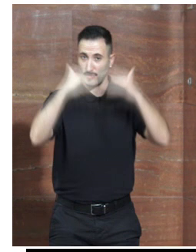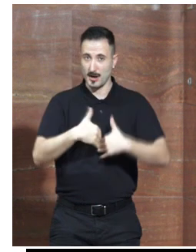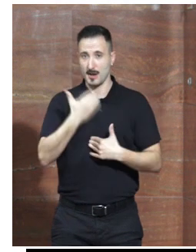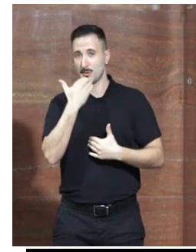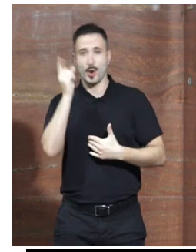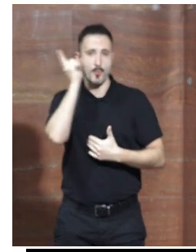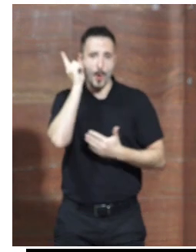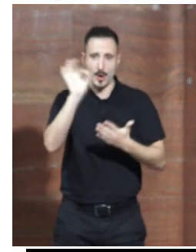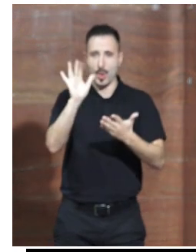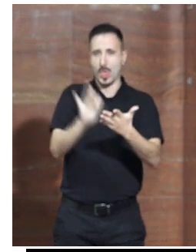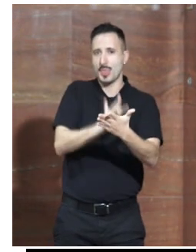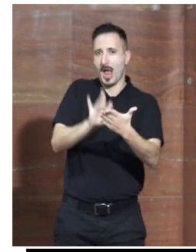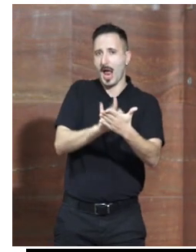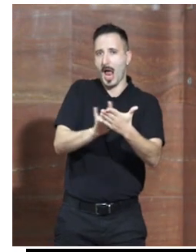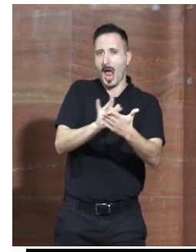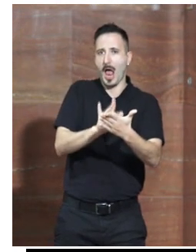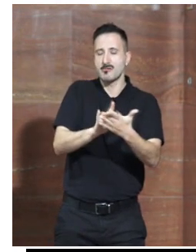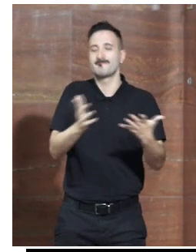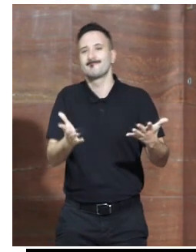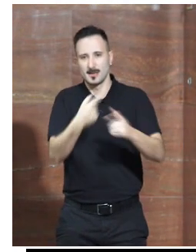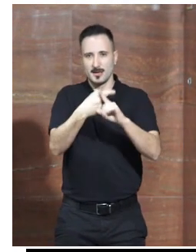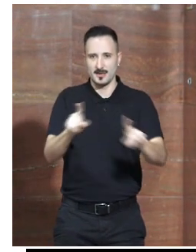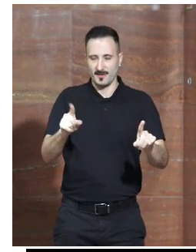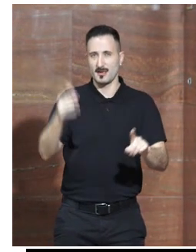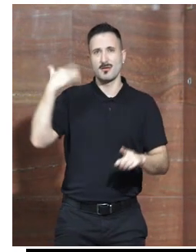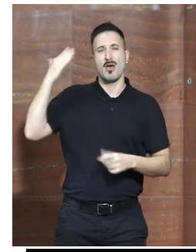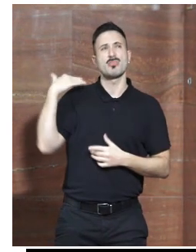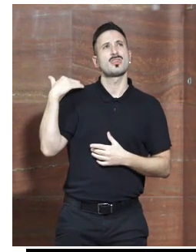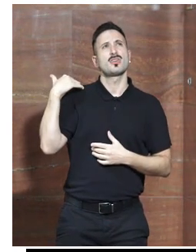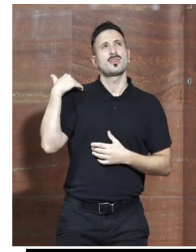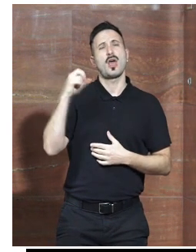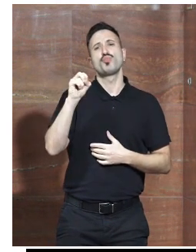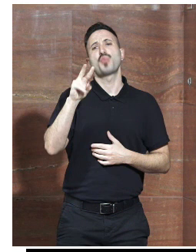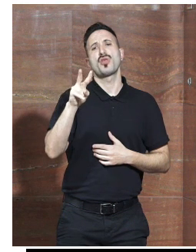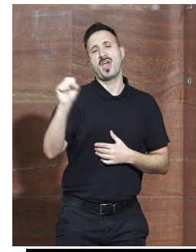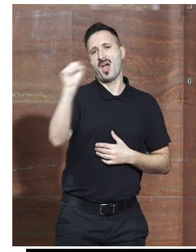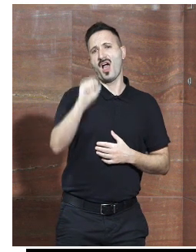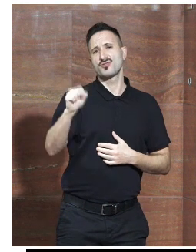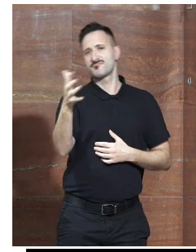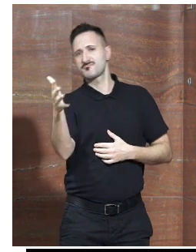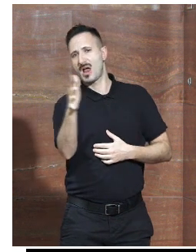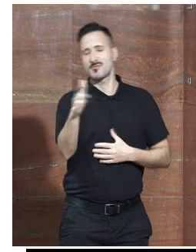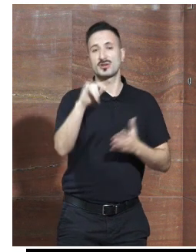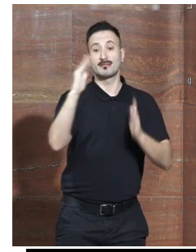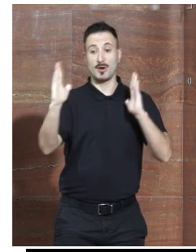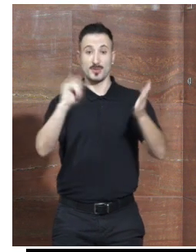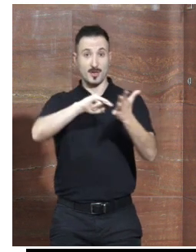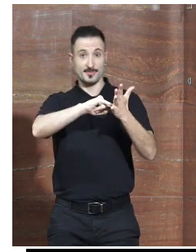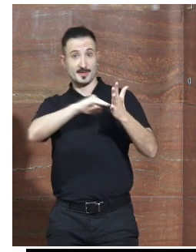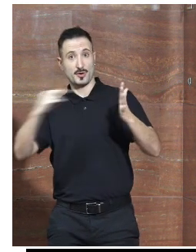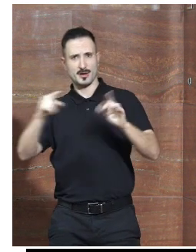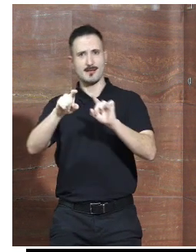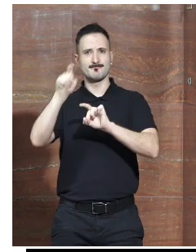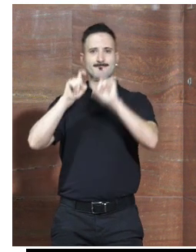través de una tablet o de un teléfono móvil. Estamos hablando hace 12 años, una cosa así, que la tecnología en ese sentido pues estaba muy